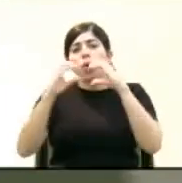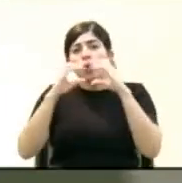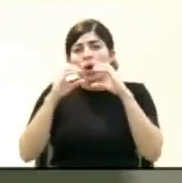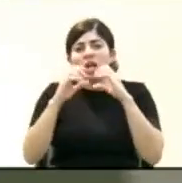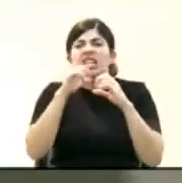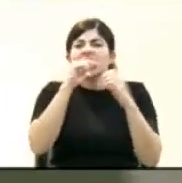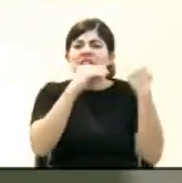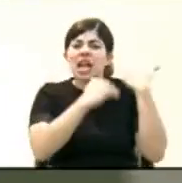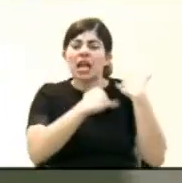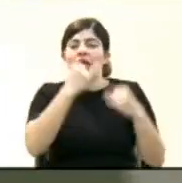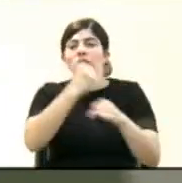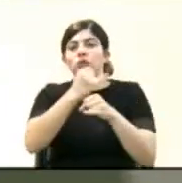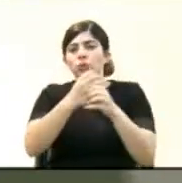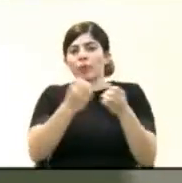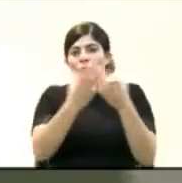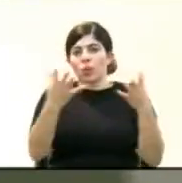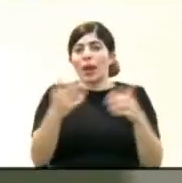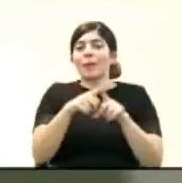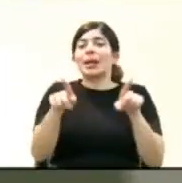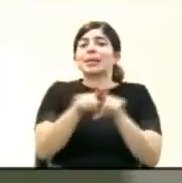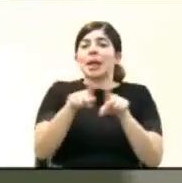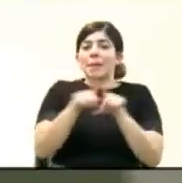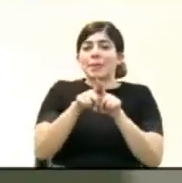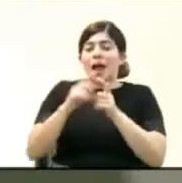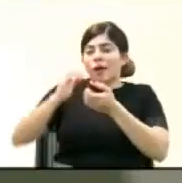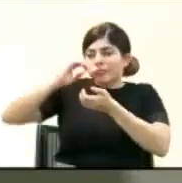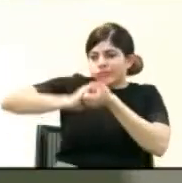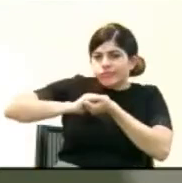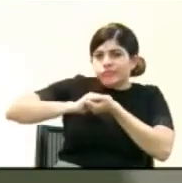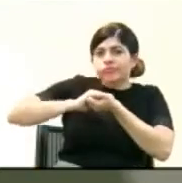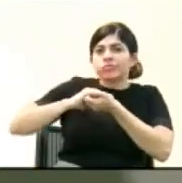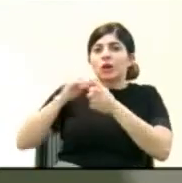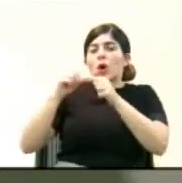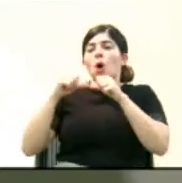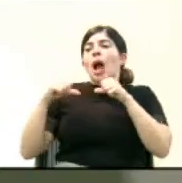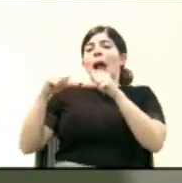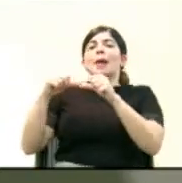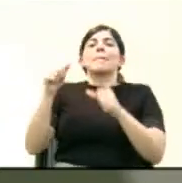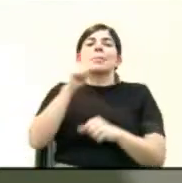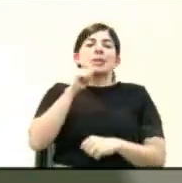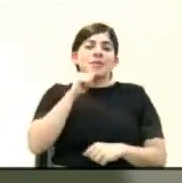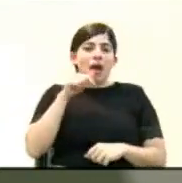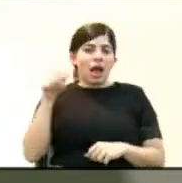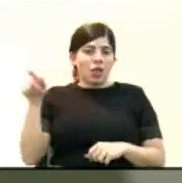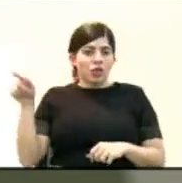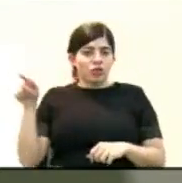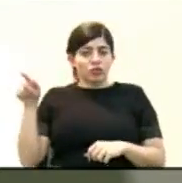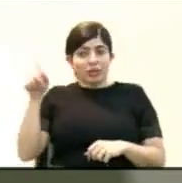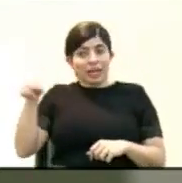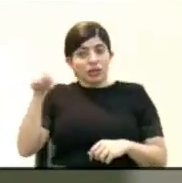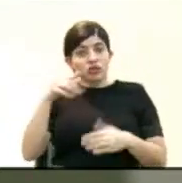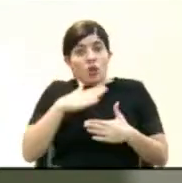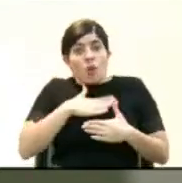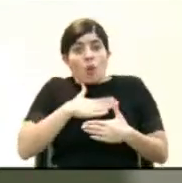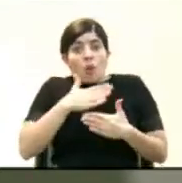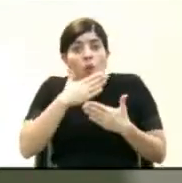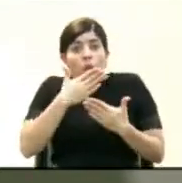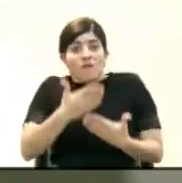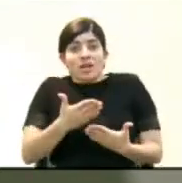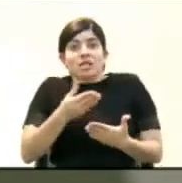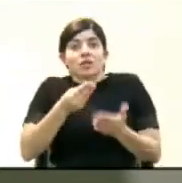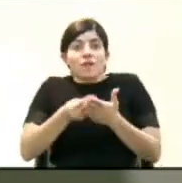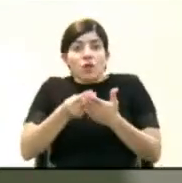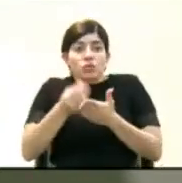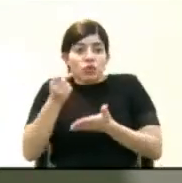Comunicación por parte de las instituciones públicas, pero también alianzas con algunos sectores privados que ofrecen algunos